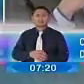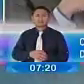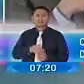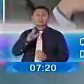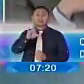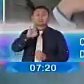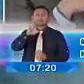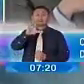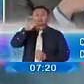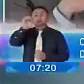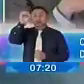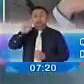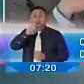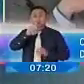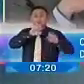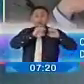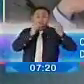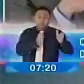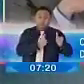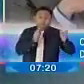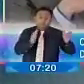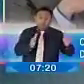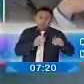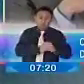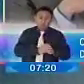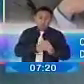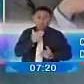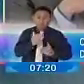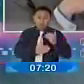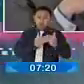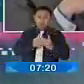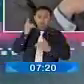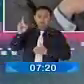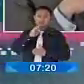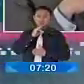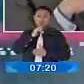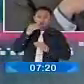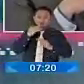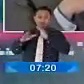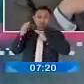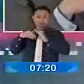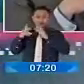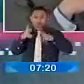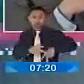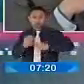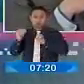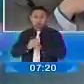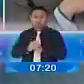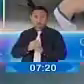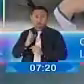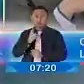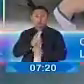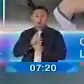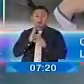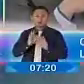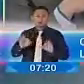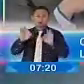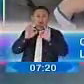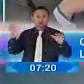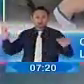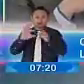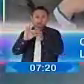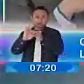y mipymes, es decir, cada vez más estamos penetrando en ese segmento. Por eso la importancia con Estados Unidos